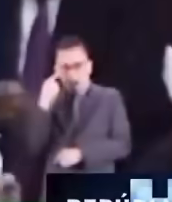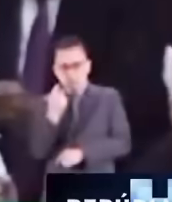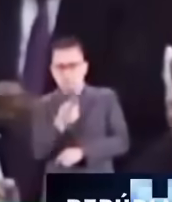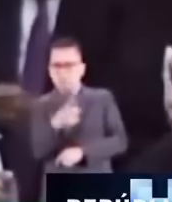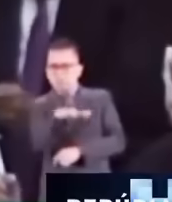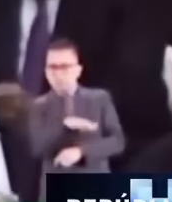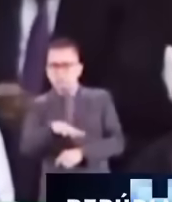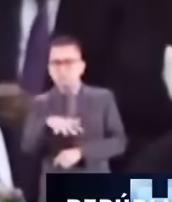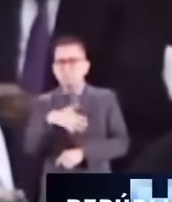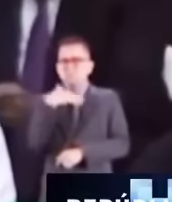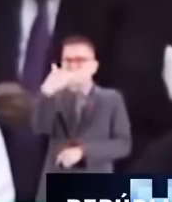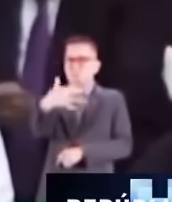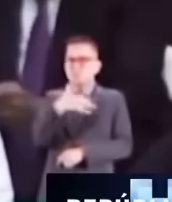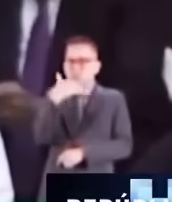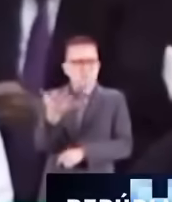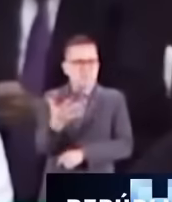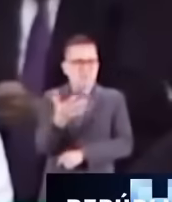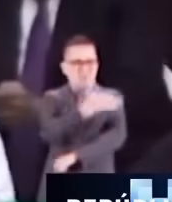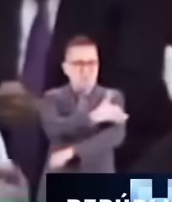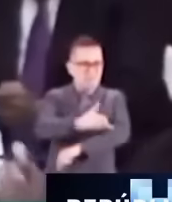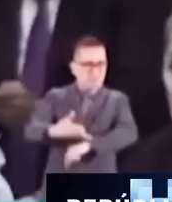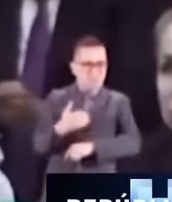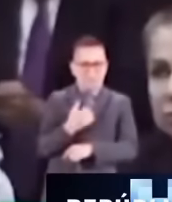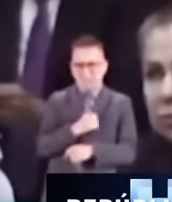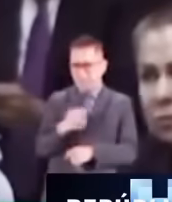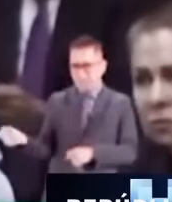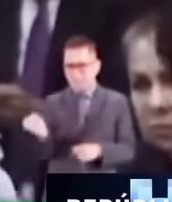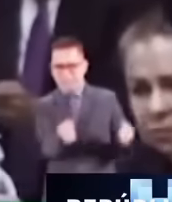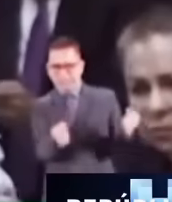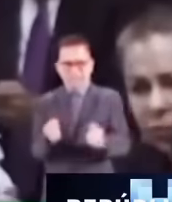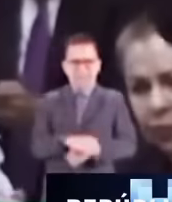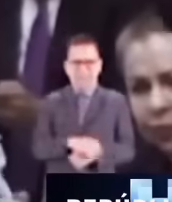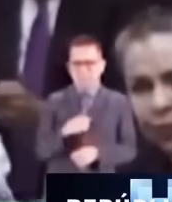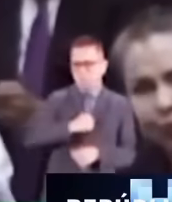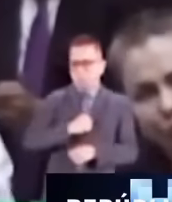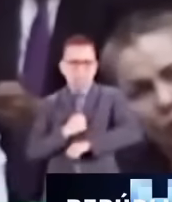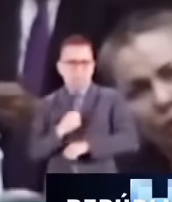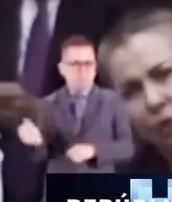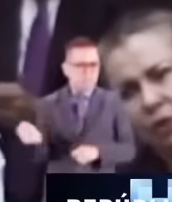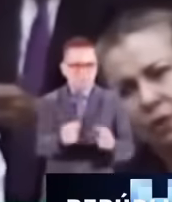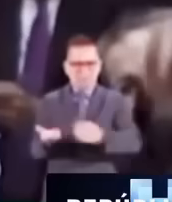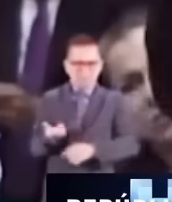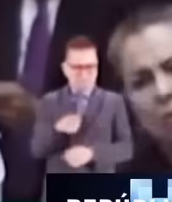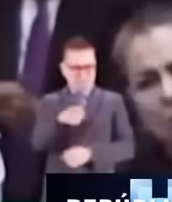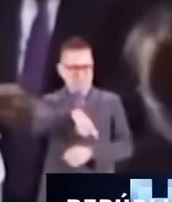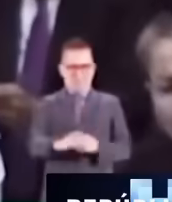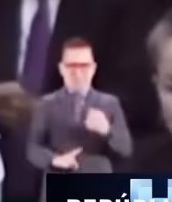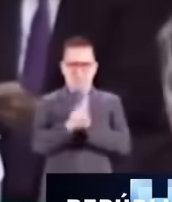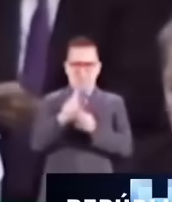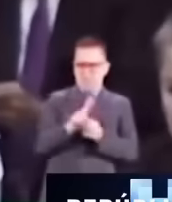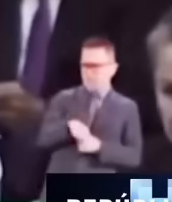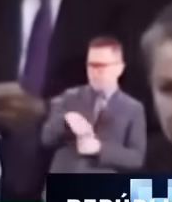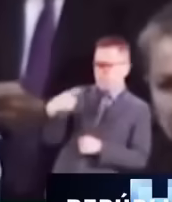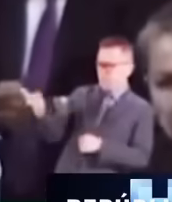corrupción, del nepotismo, del tráfico de influencias, del conflicto de intereses en el